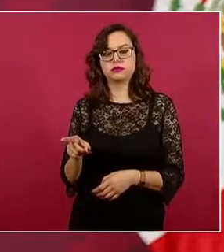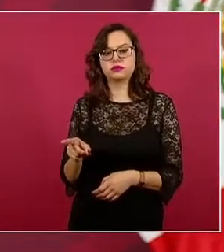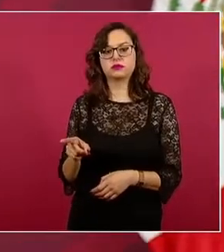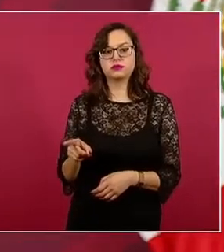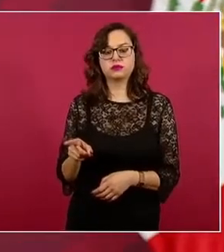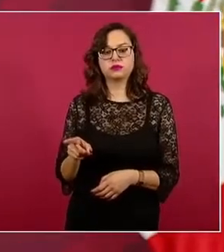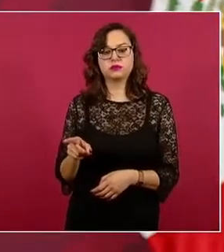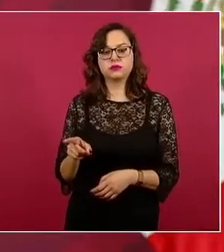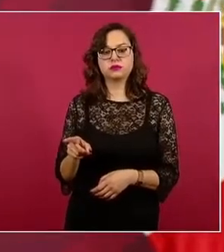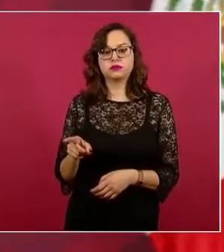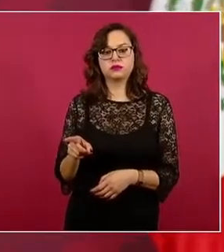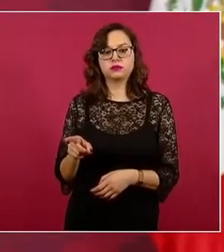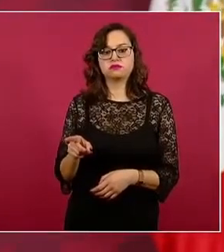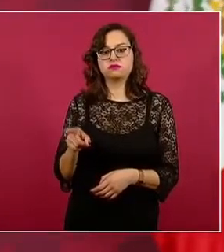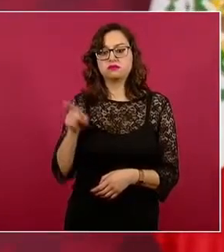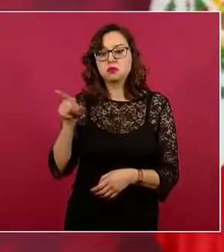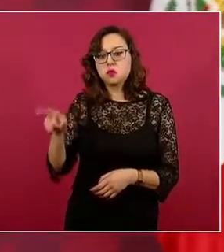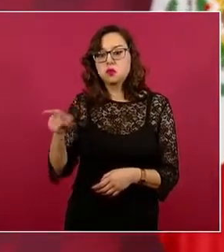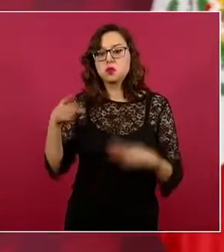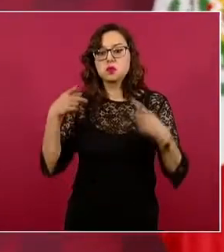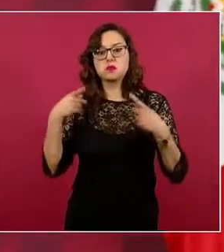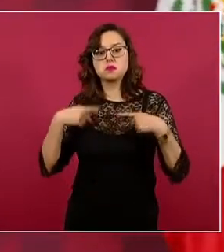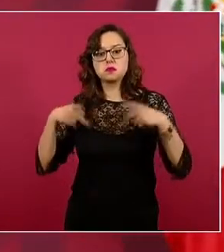el ayudante,